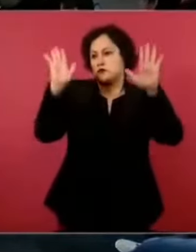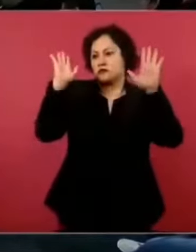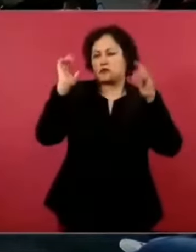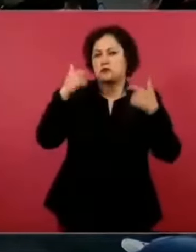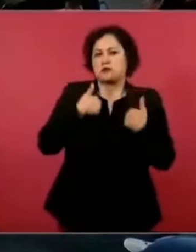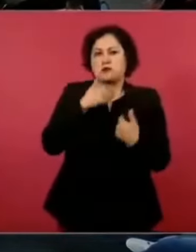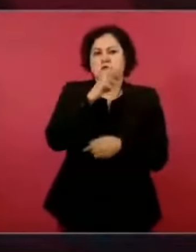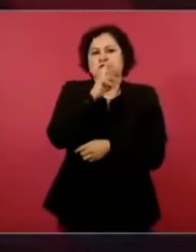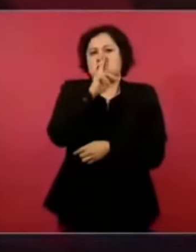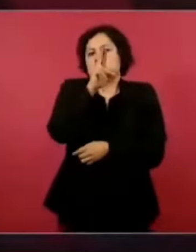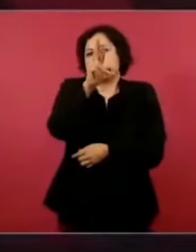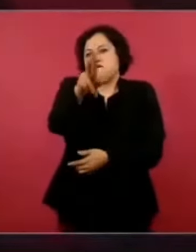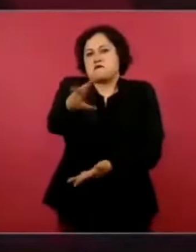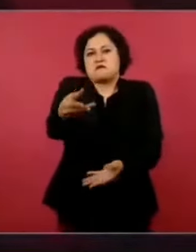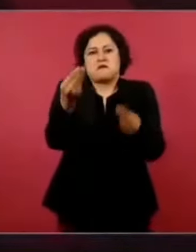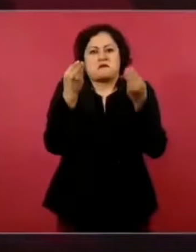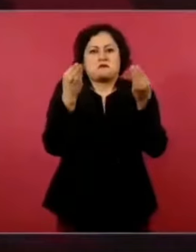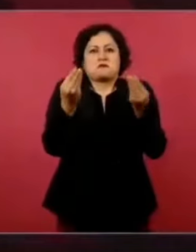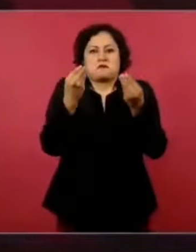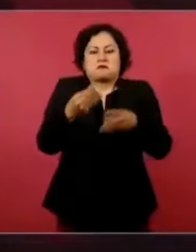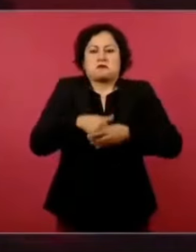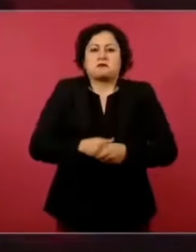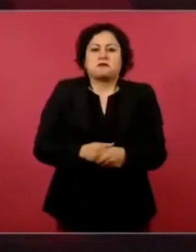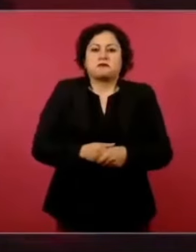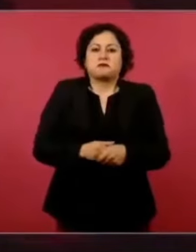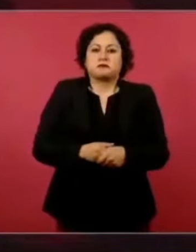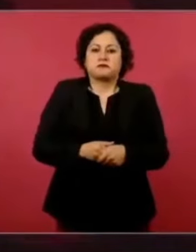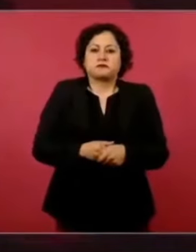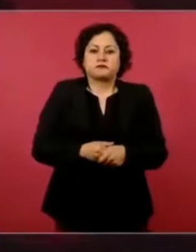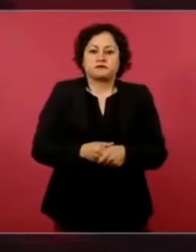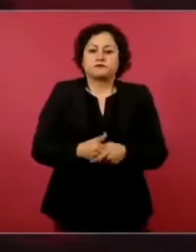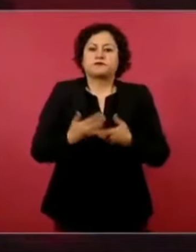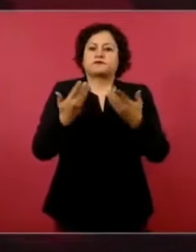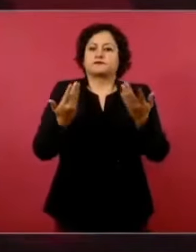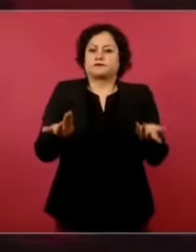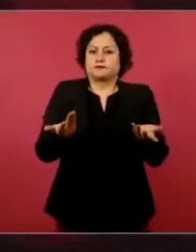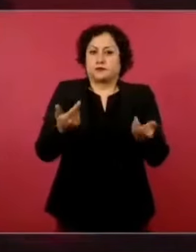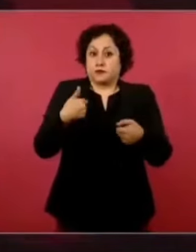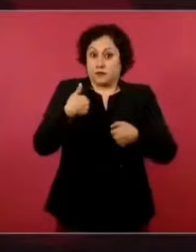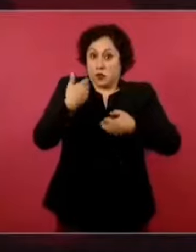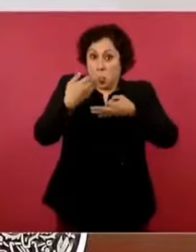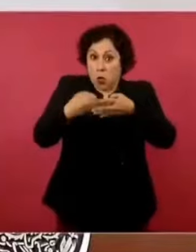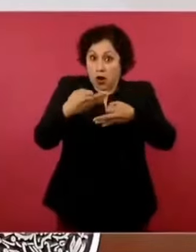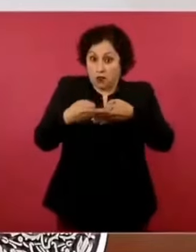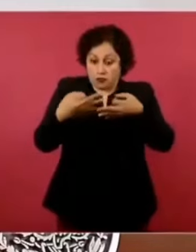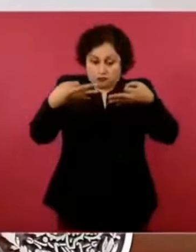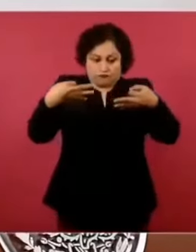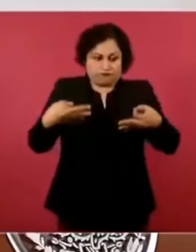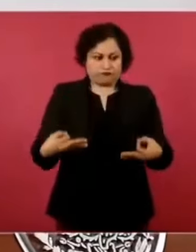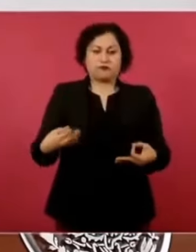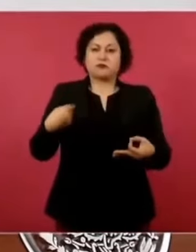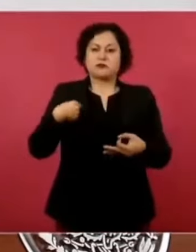Mucho, mucho, mucho. Si ahora estoy entero, estoy bateando arriba de 300.